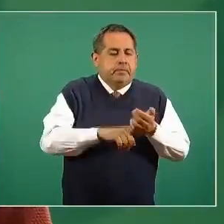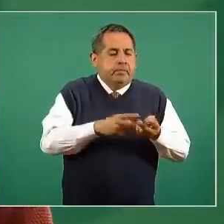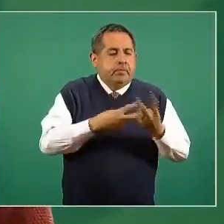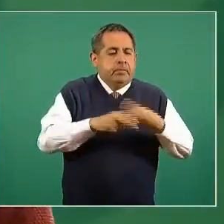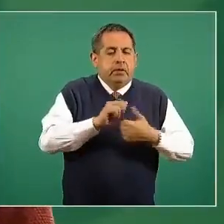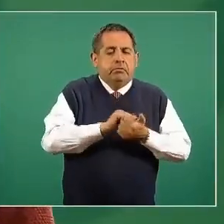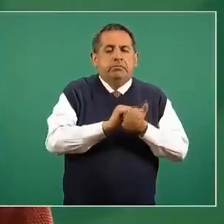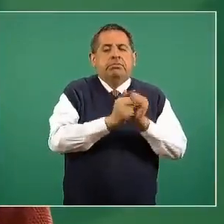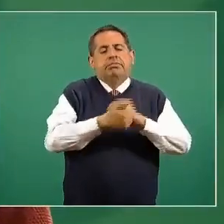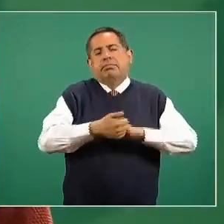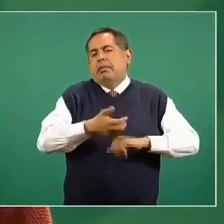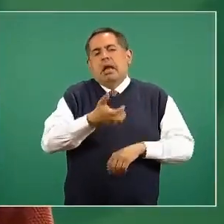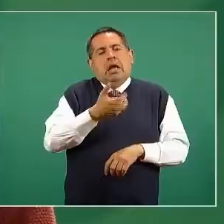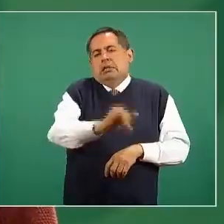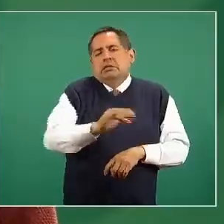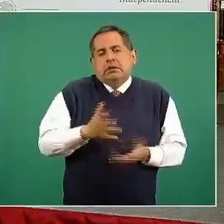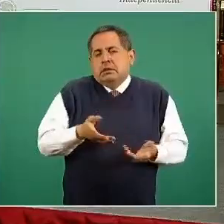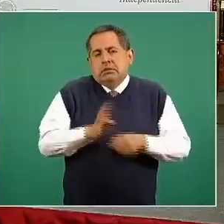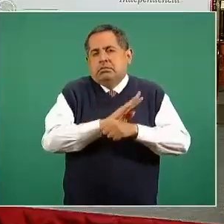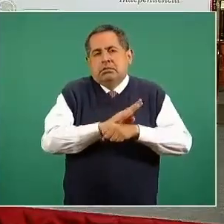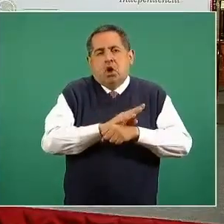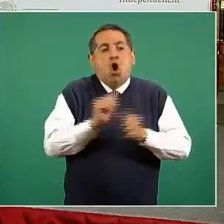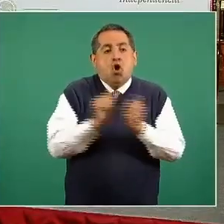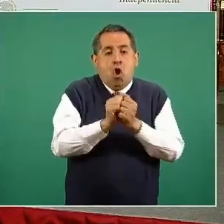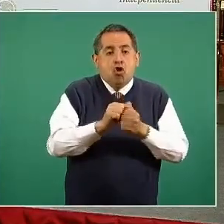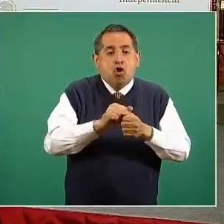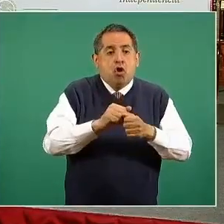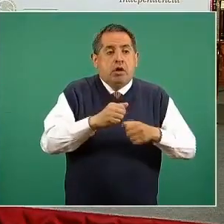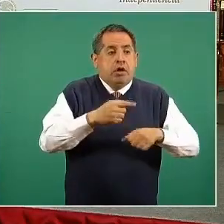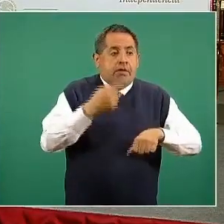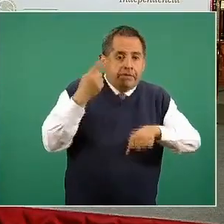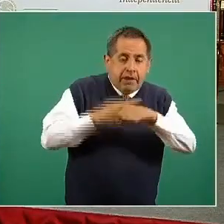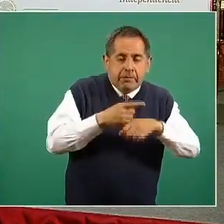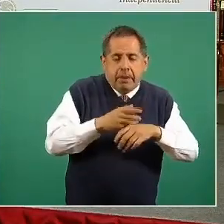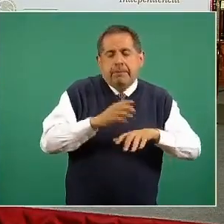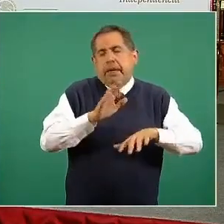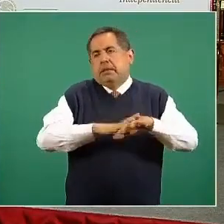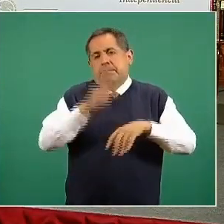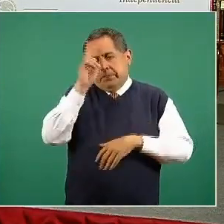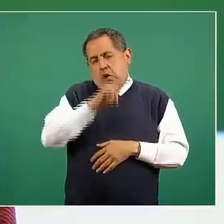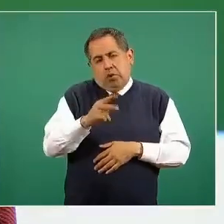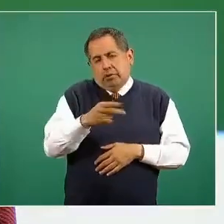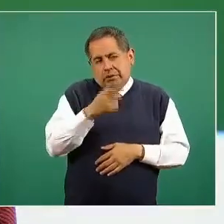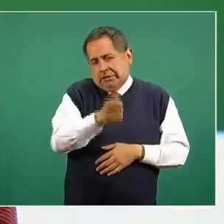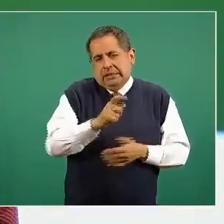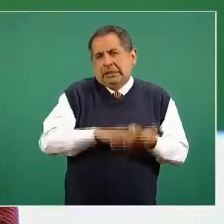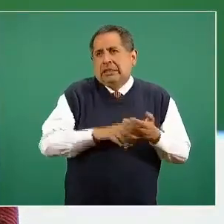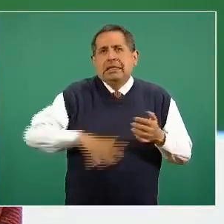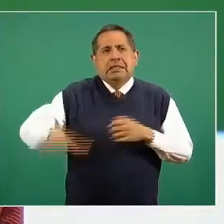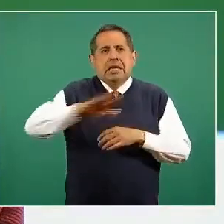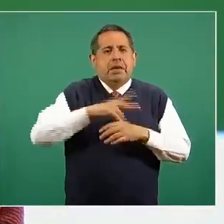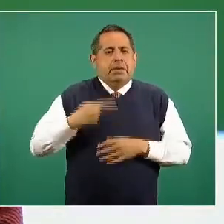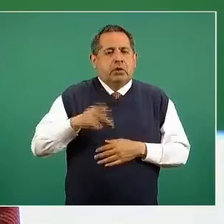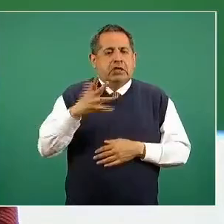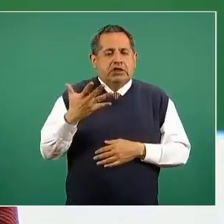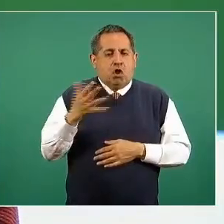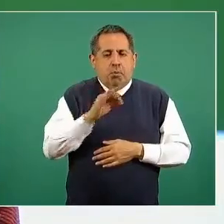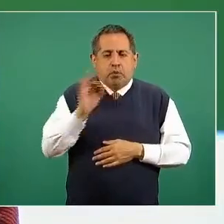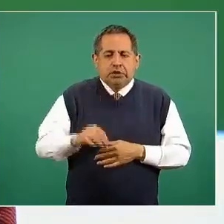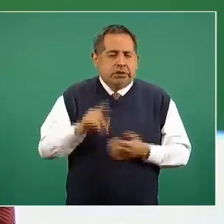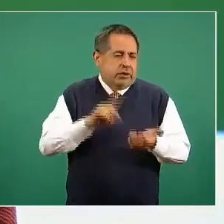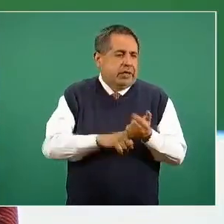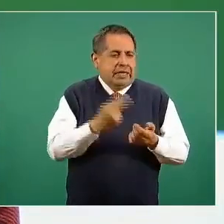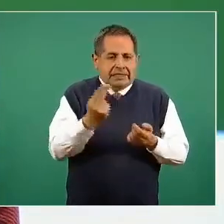de la historia natural de la enfermedad que ocurre desafortunadamente en 5% en promedio de las personas que finalmente pueden